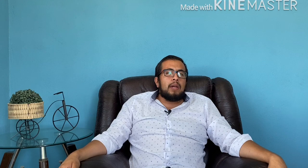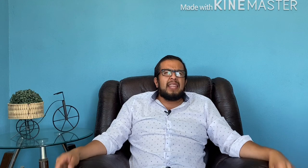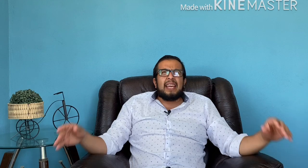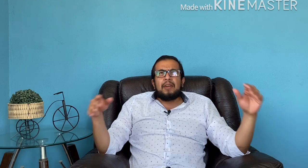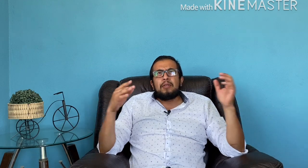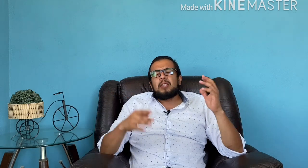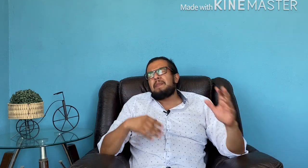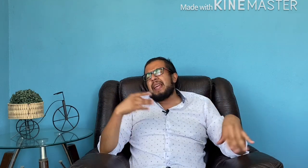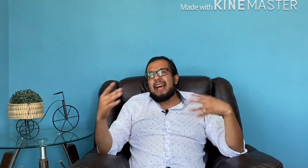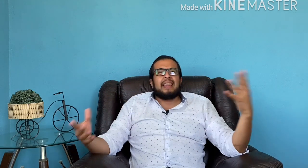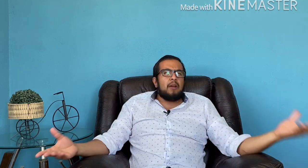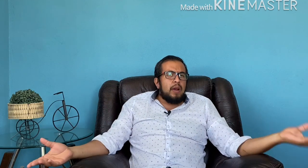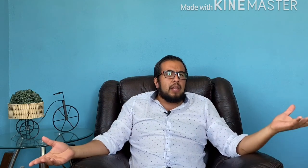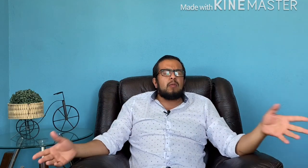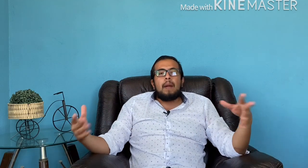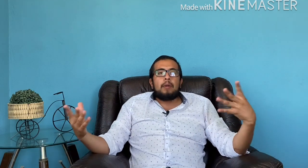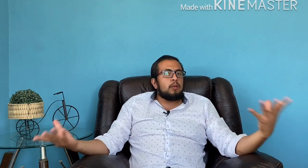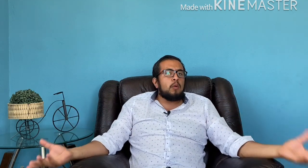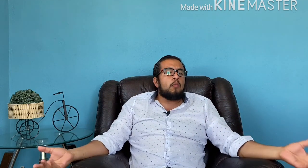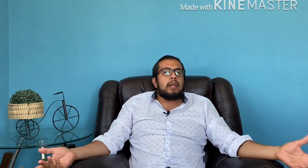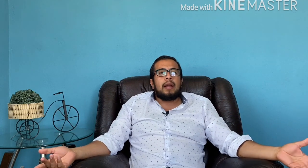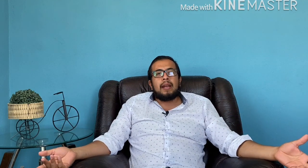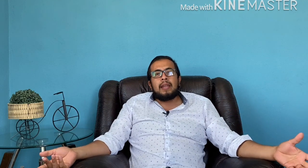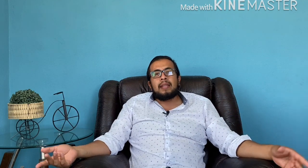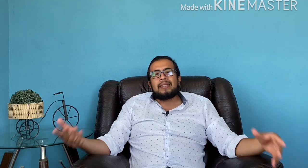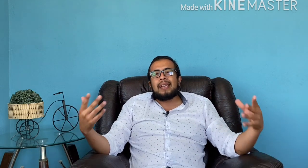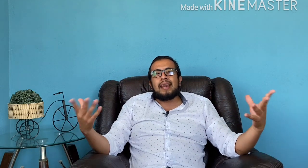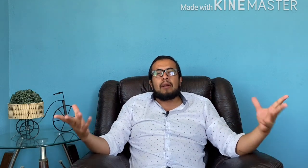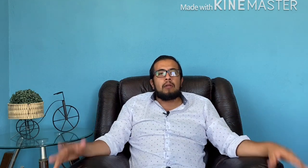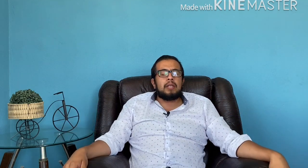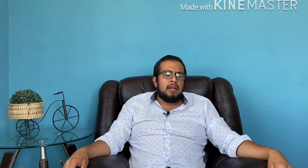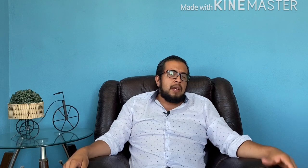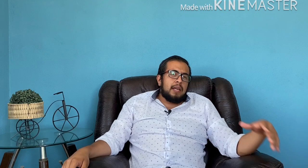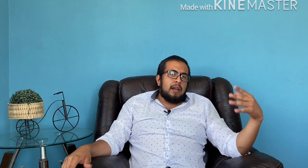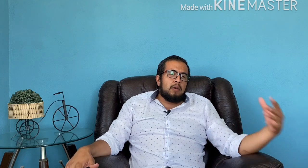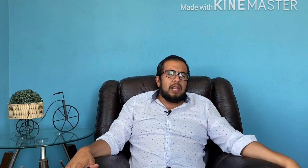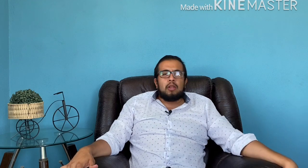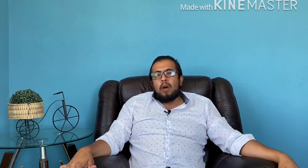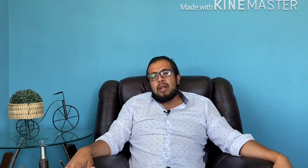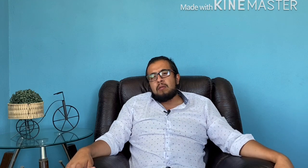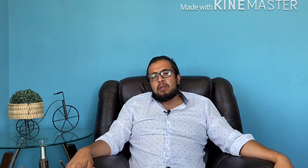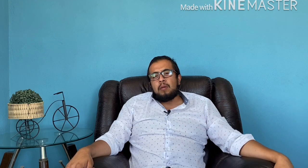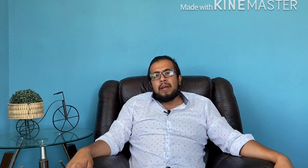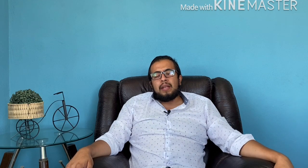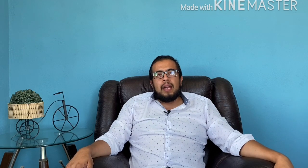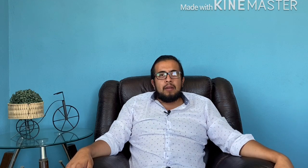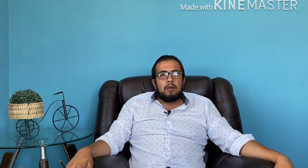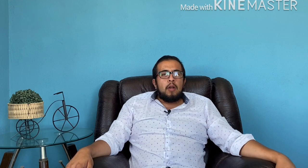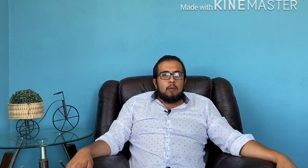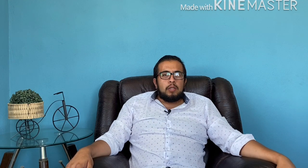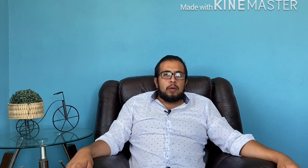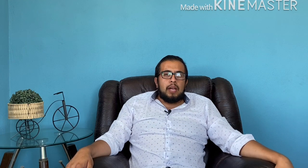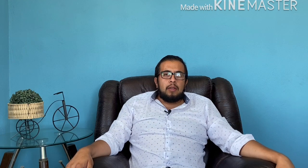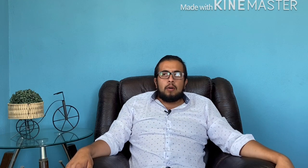buena política, creo yo esperada, era lo natural, pero es muy buena. La realidad es que hay que reconocer que Lord Tlatoani, nuestro